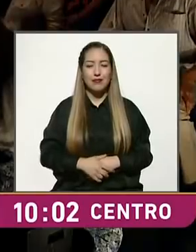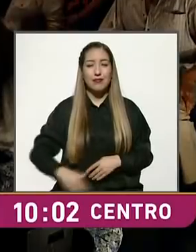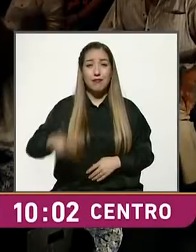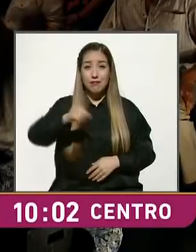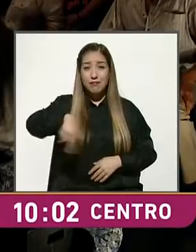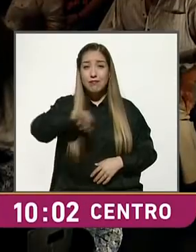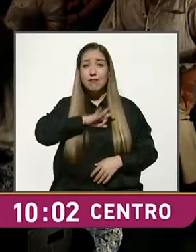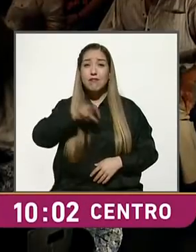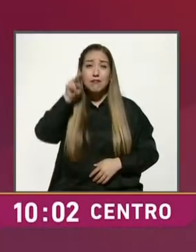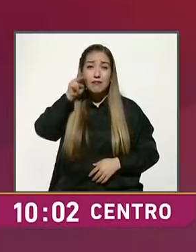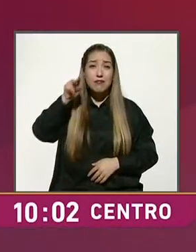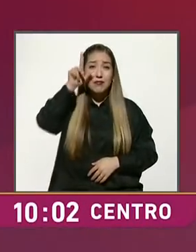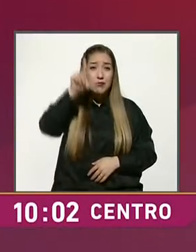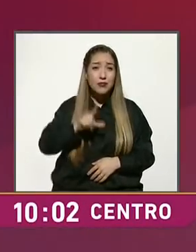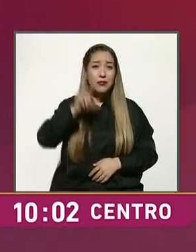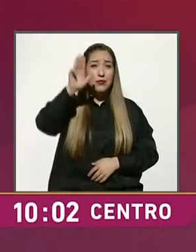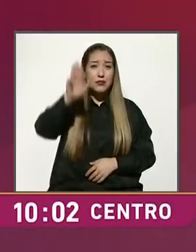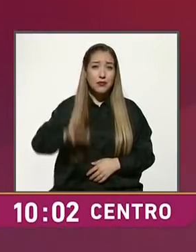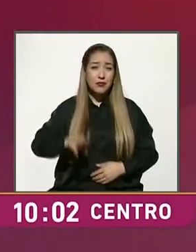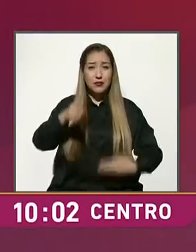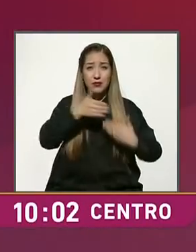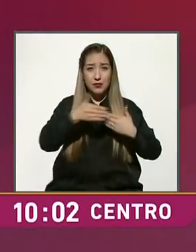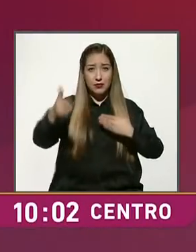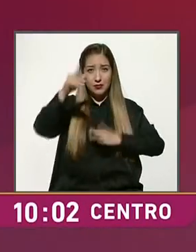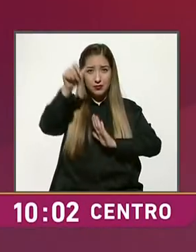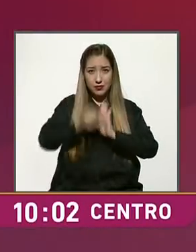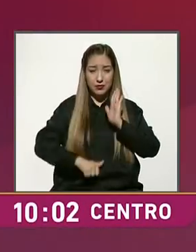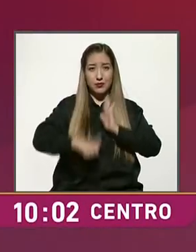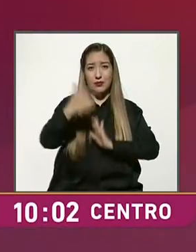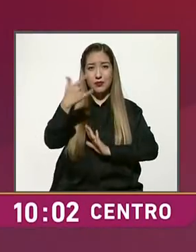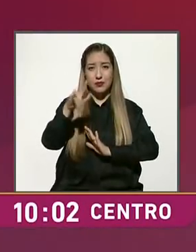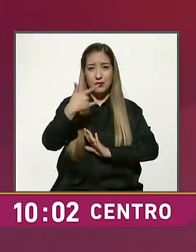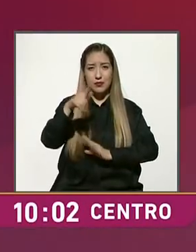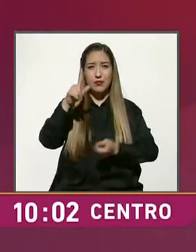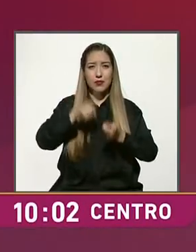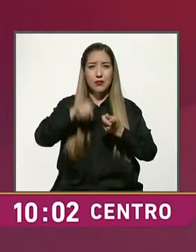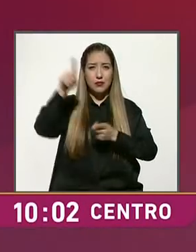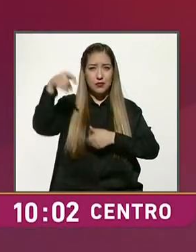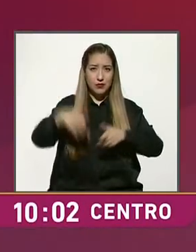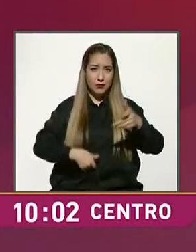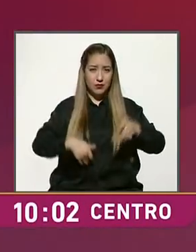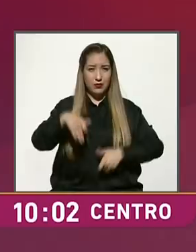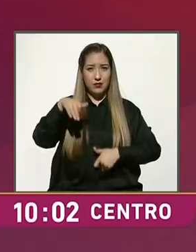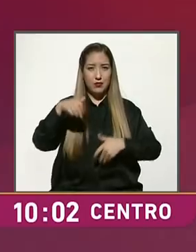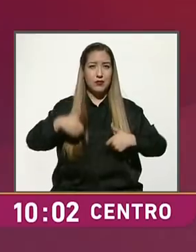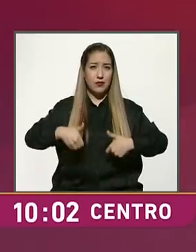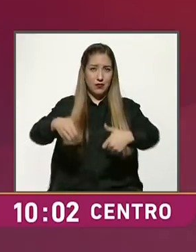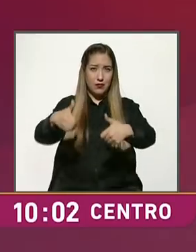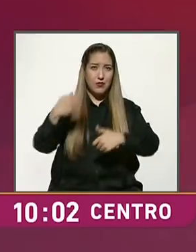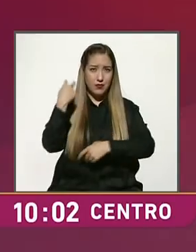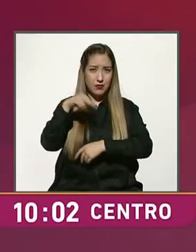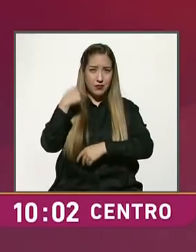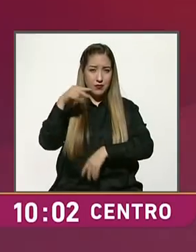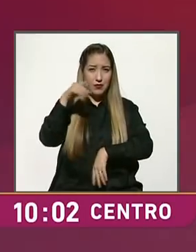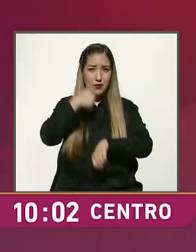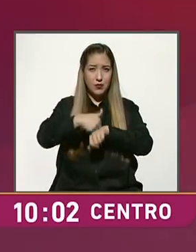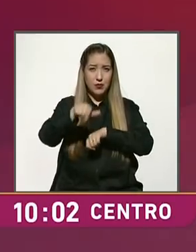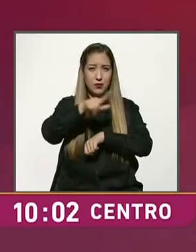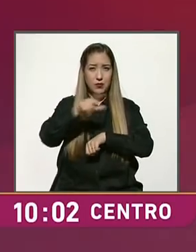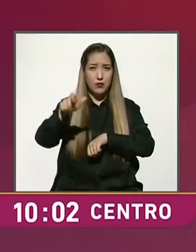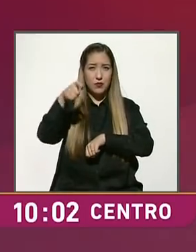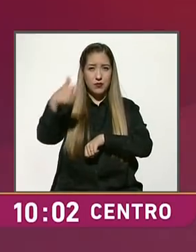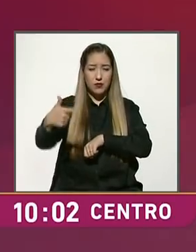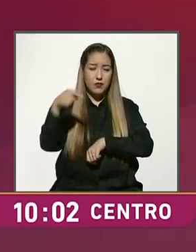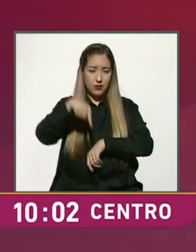Podrán disfrutarla todos los lunes y miércoles durante este mes de julio en el Círculo Teatral ubicado en Avenida Veracruz, número 107,